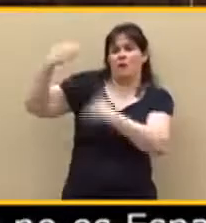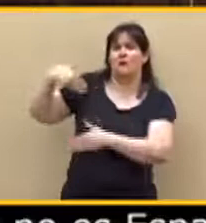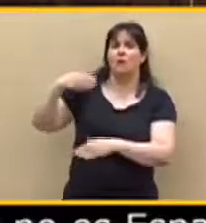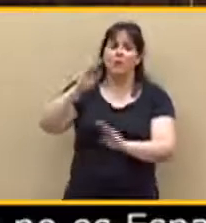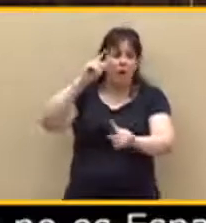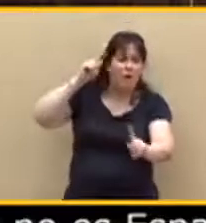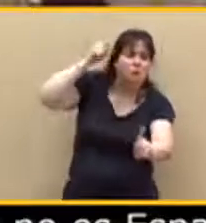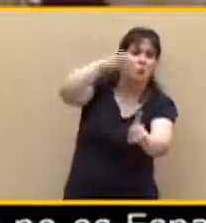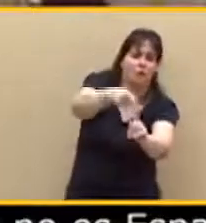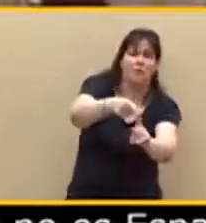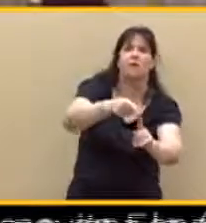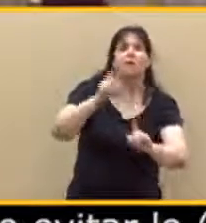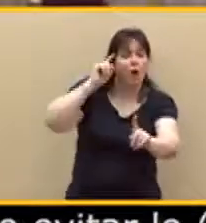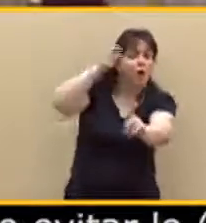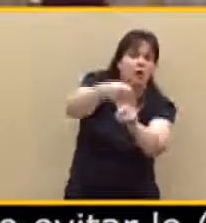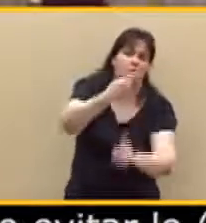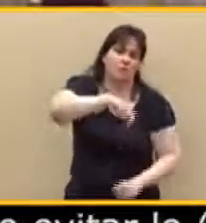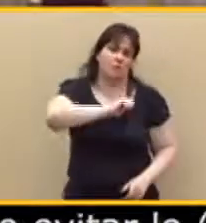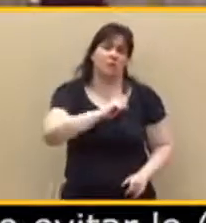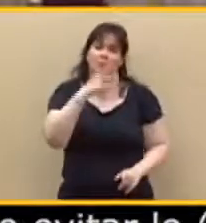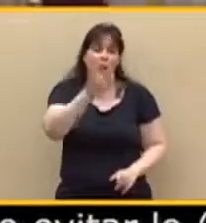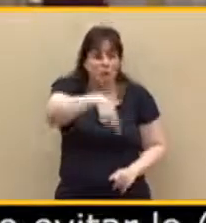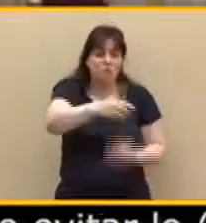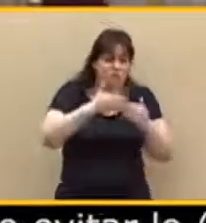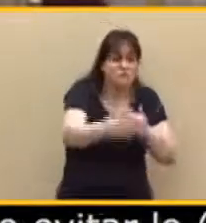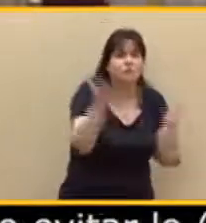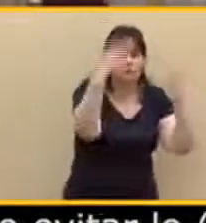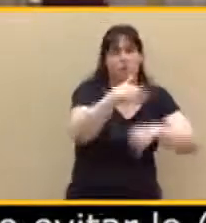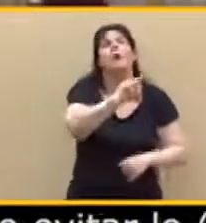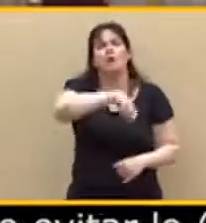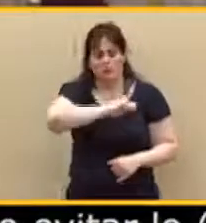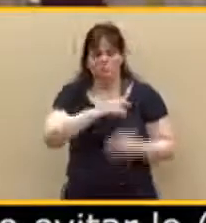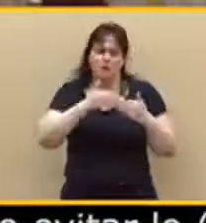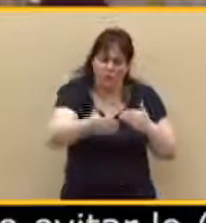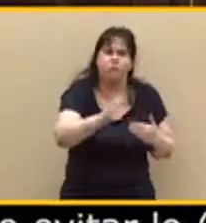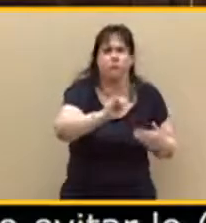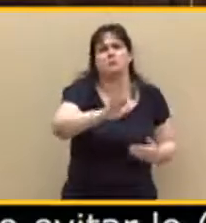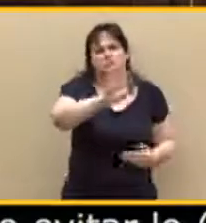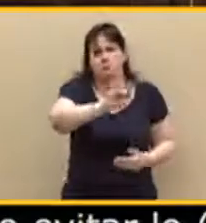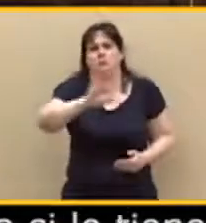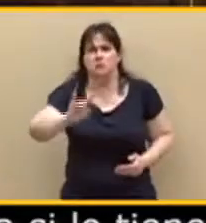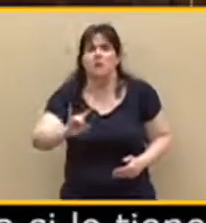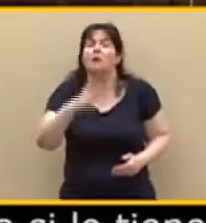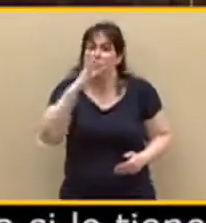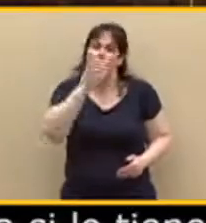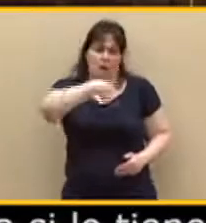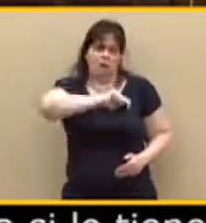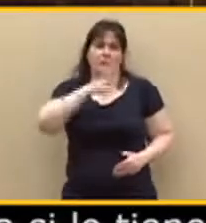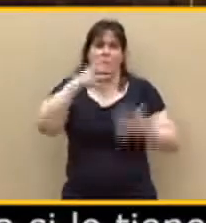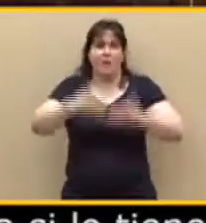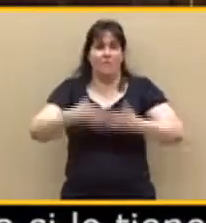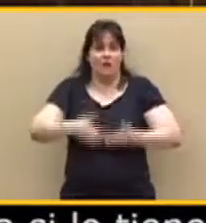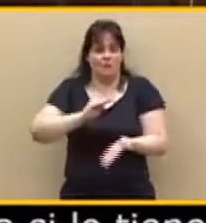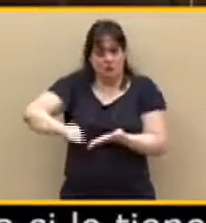de España, porque ustedes no tienen futuro, pero España, vaya, si lo tiene. Hay una España en marcha, como diría y escribiría Gabriel